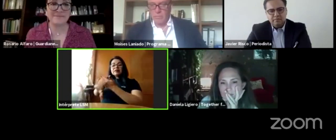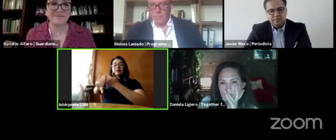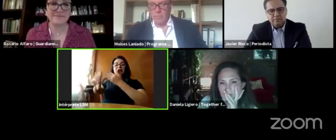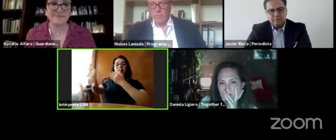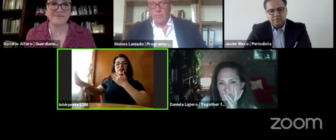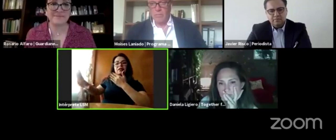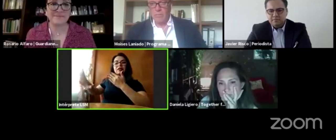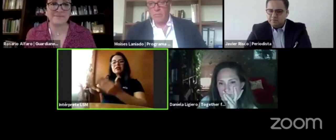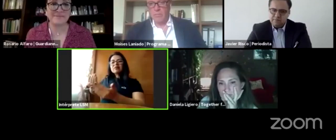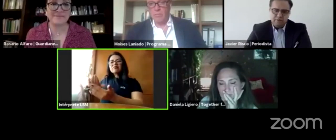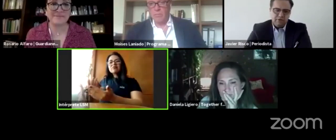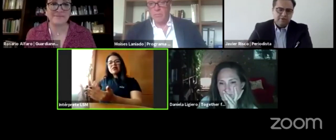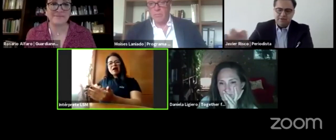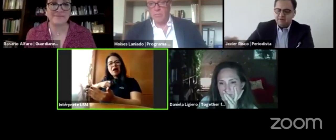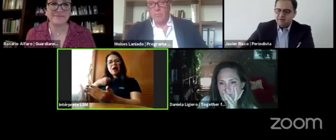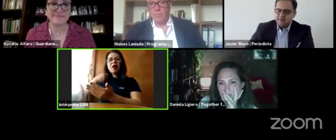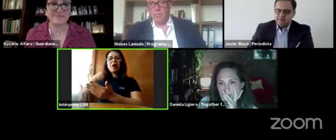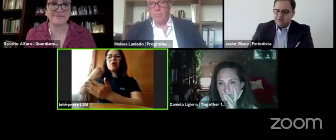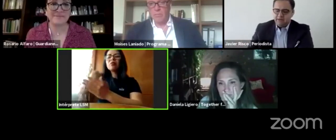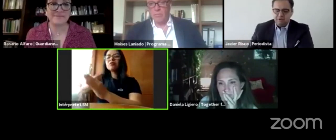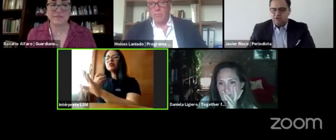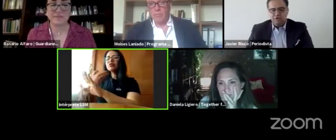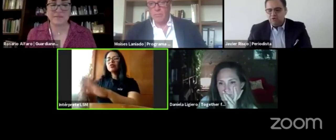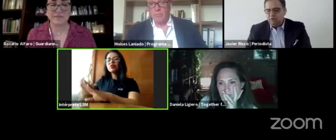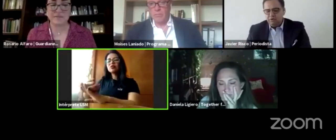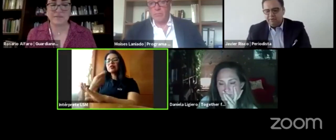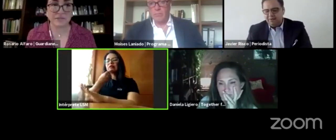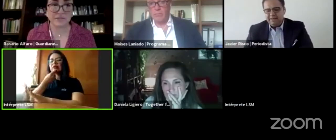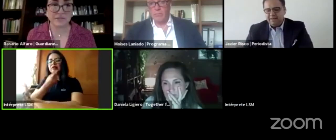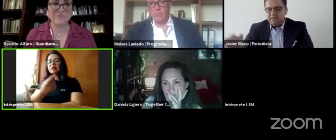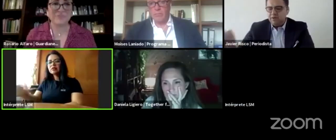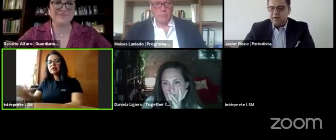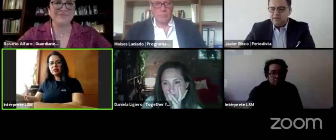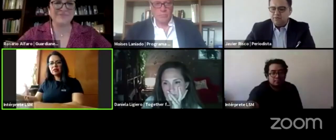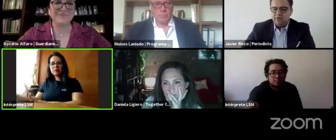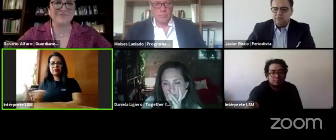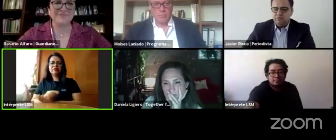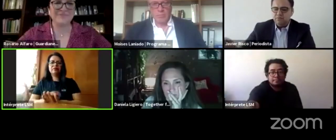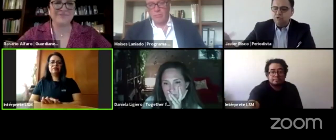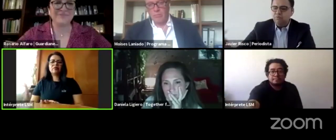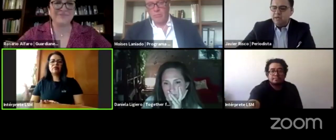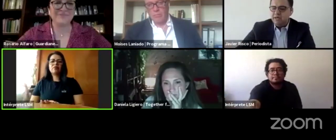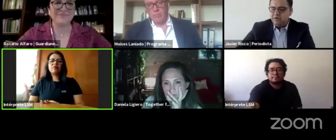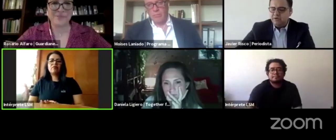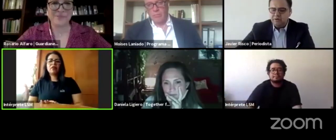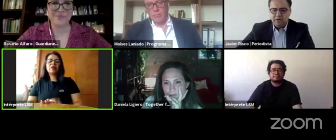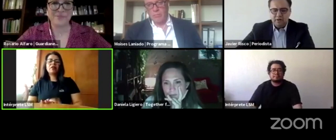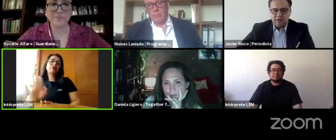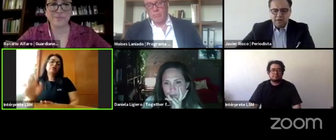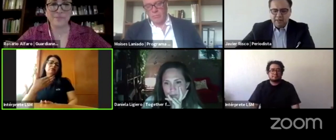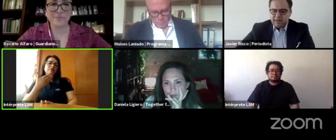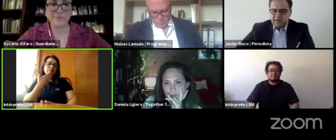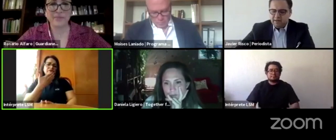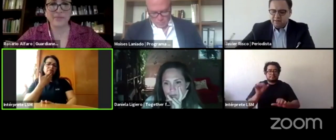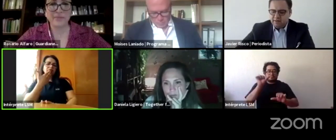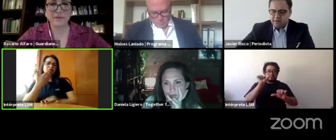circunstancias. No sé si... Sí, no, no, no, no, no. Me parece que es un muy buen inicio